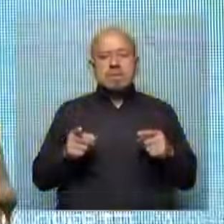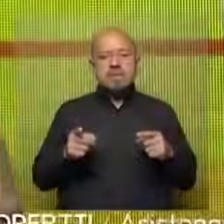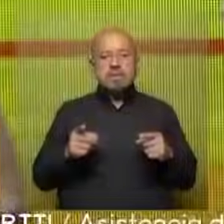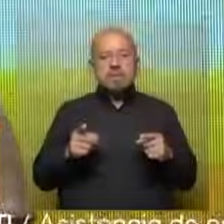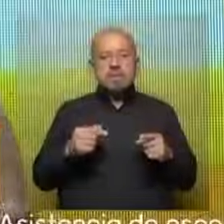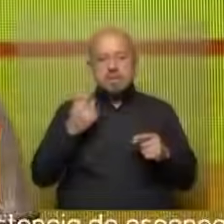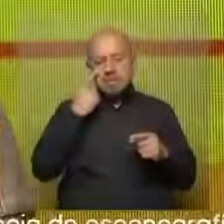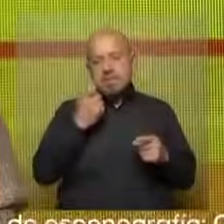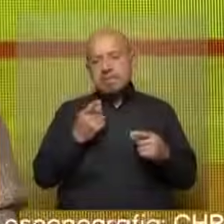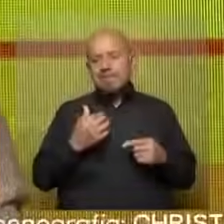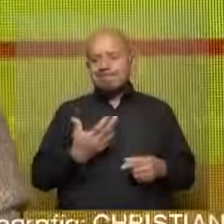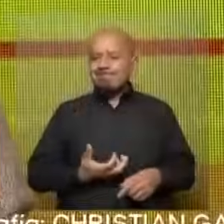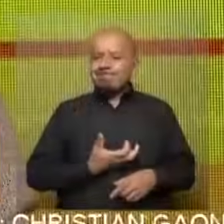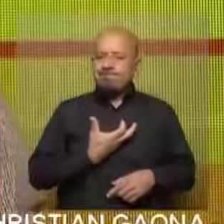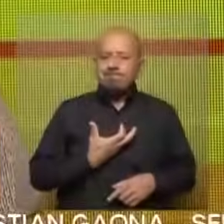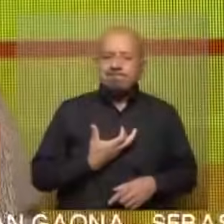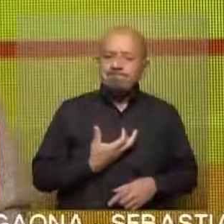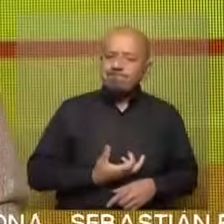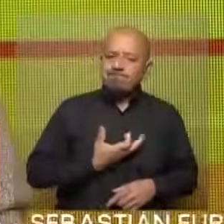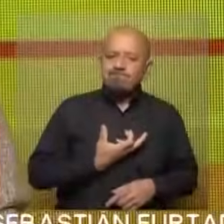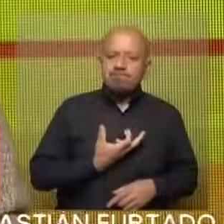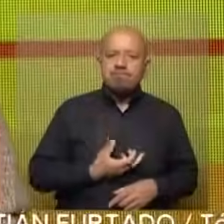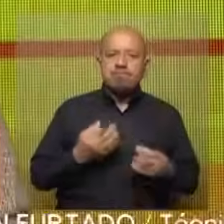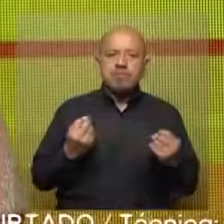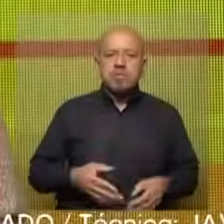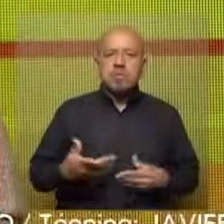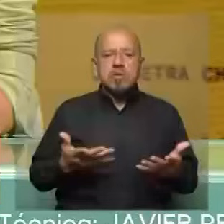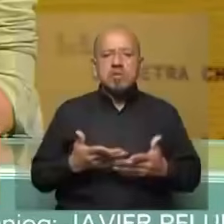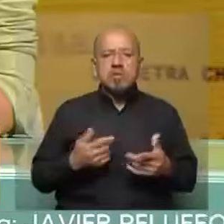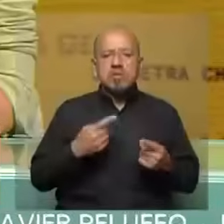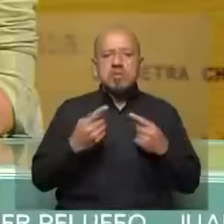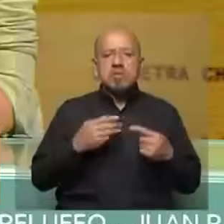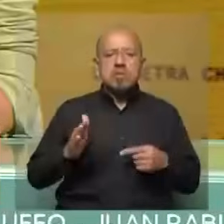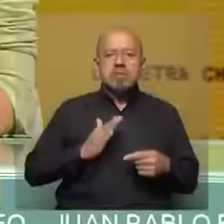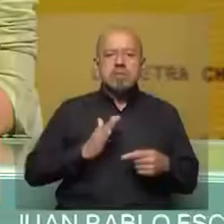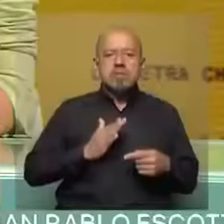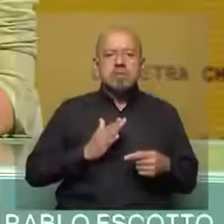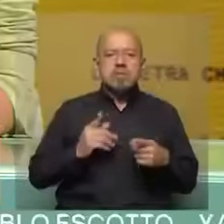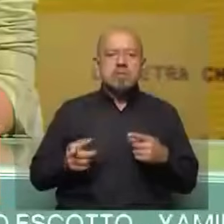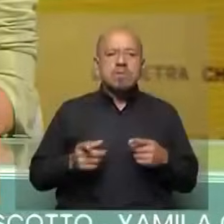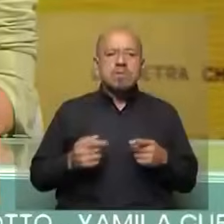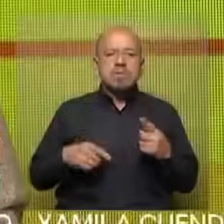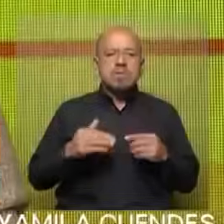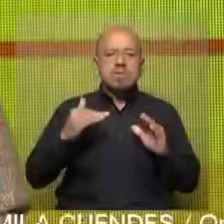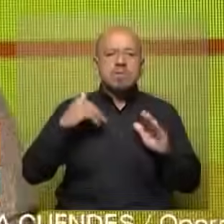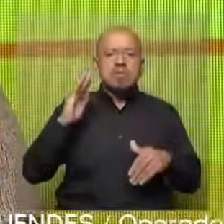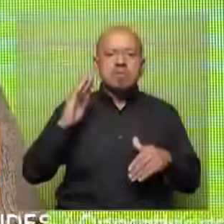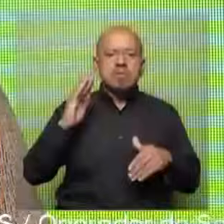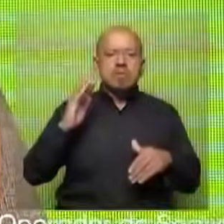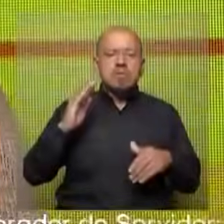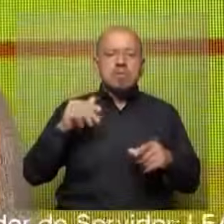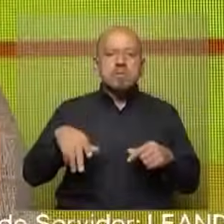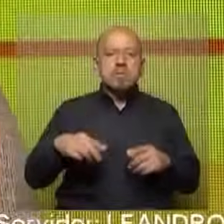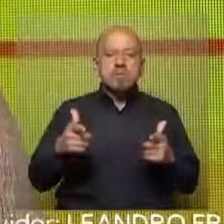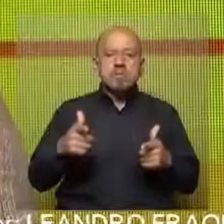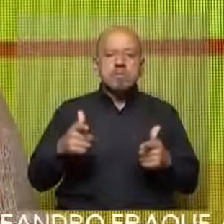me toca súper de cerca. Porque ahora nosotros estamos hablando de mujeres que la mayoría hablamos de que los recursos no llegan